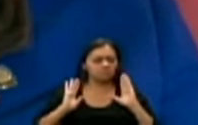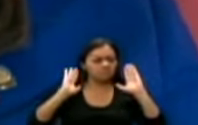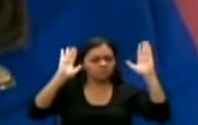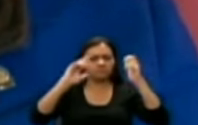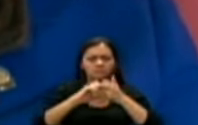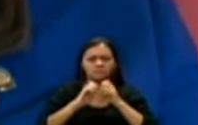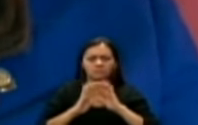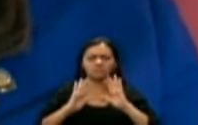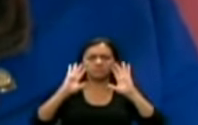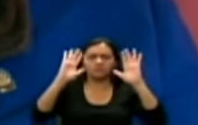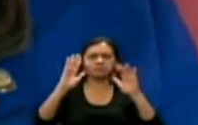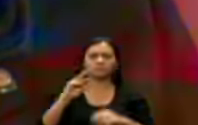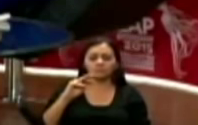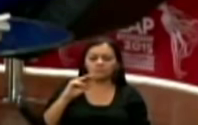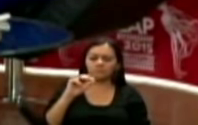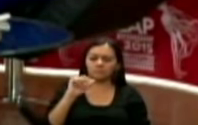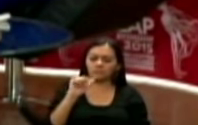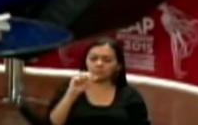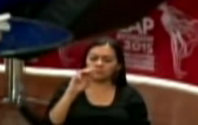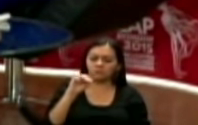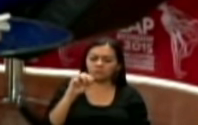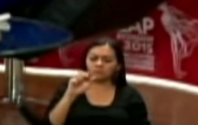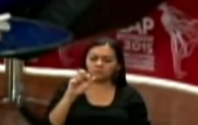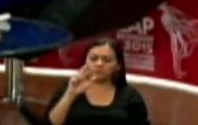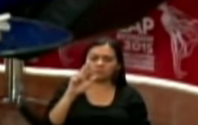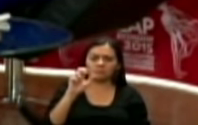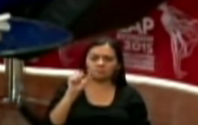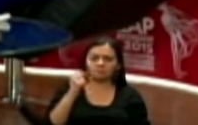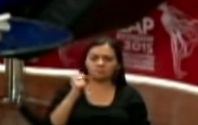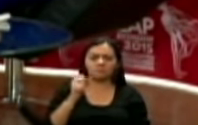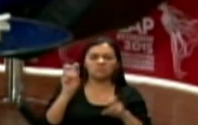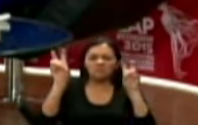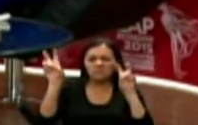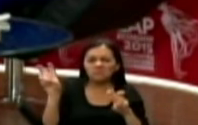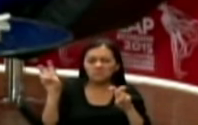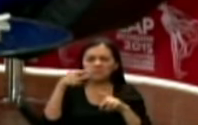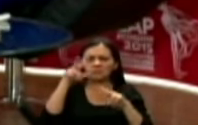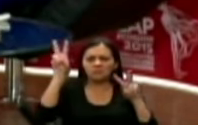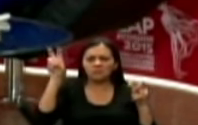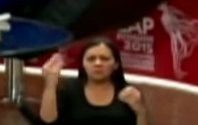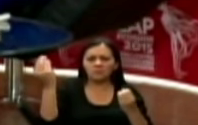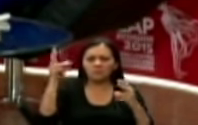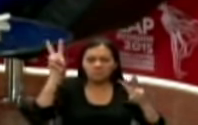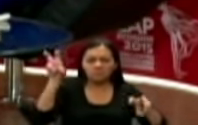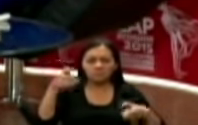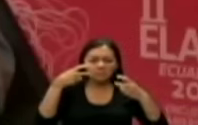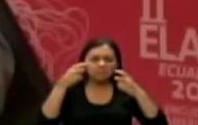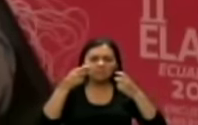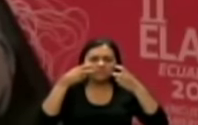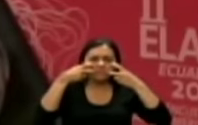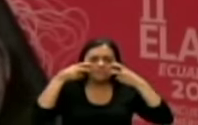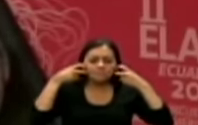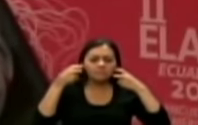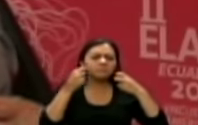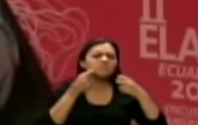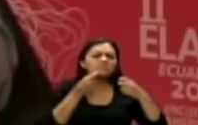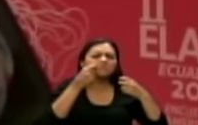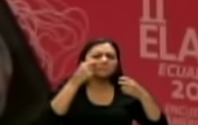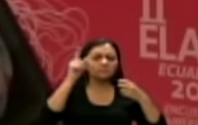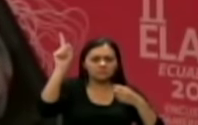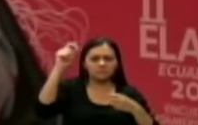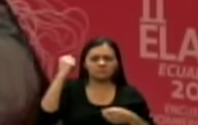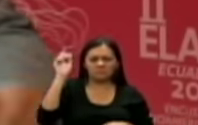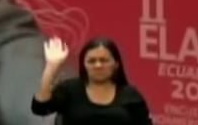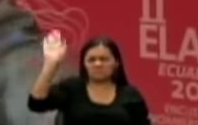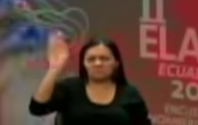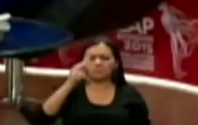por... por los que son integrantes de las pandillas allá, sí, jóvenes en El Salvador. ¿Cómo lograron sortear esto? ¿Qué